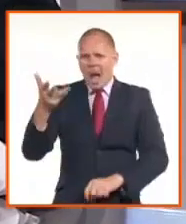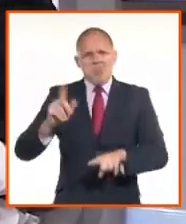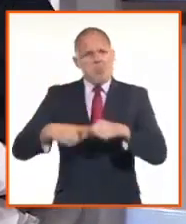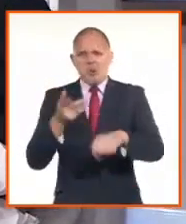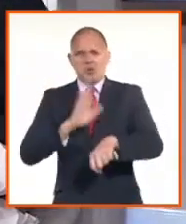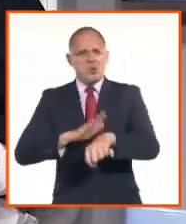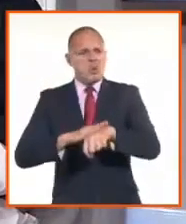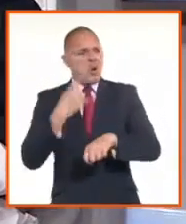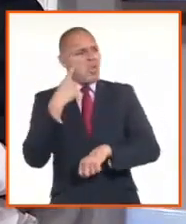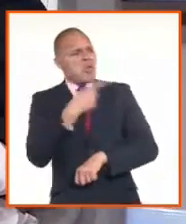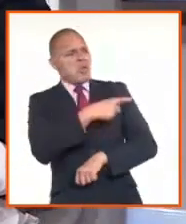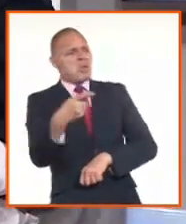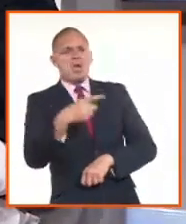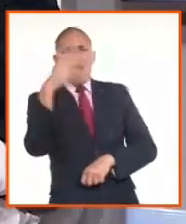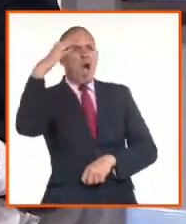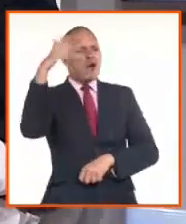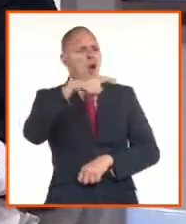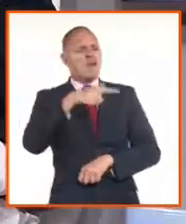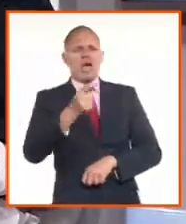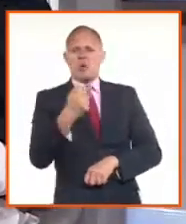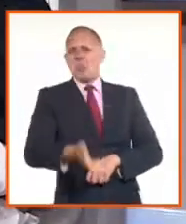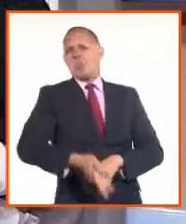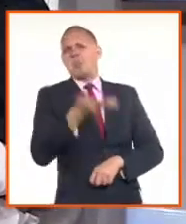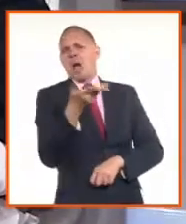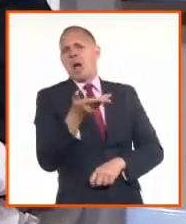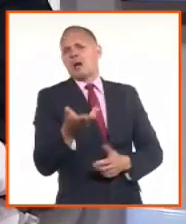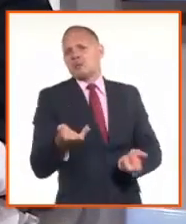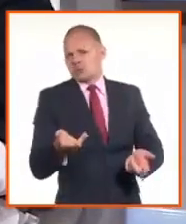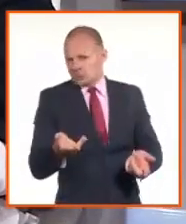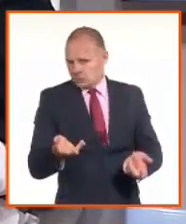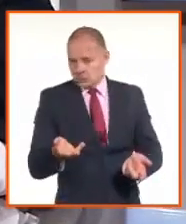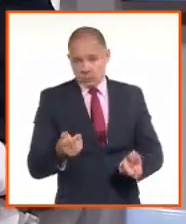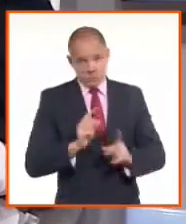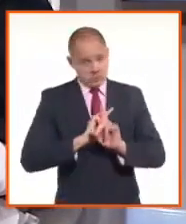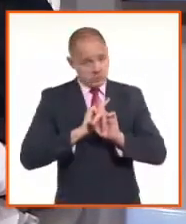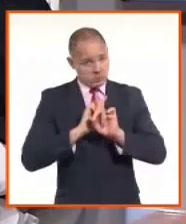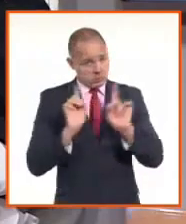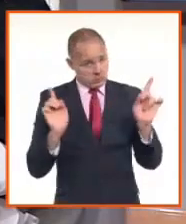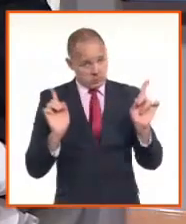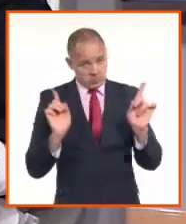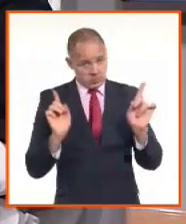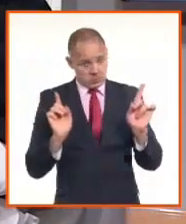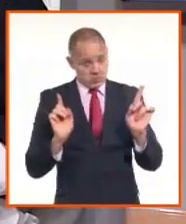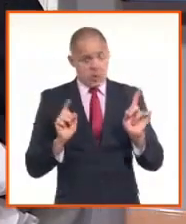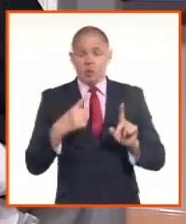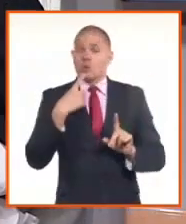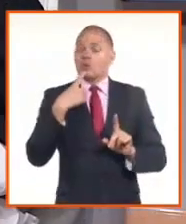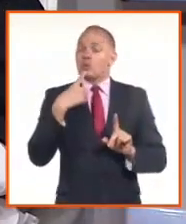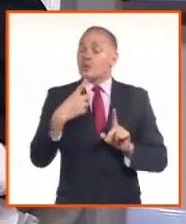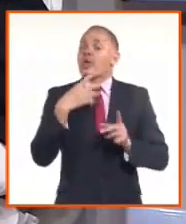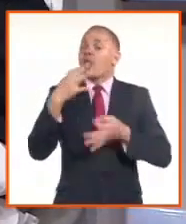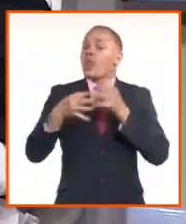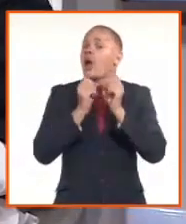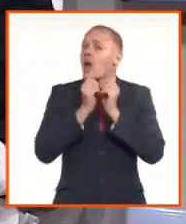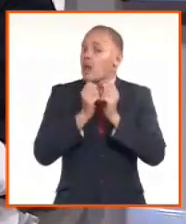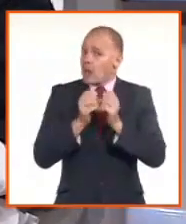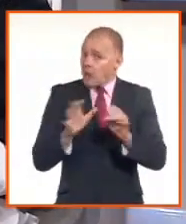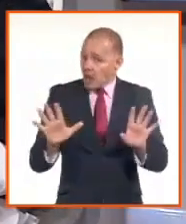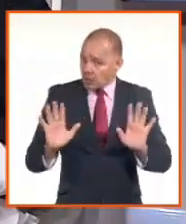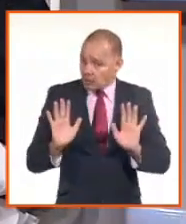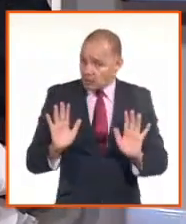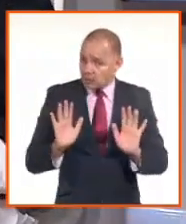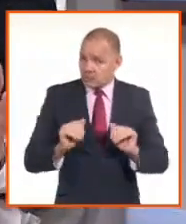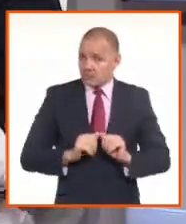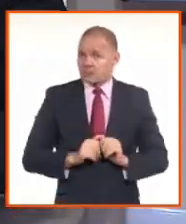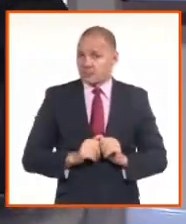dijeron eso que van a en la mesa redonda que van a comprar dolor a 120 a 110 bueno el tipo de cambio la encaja como